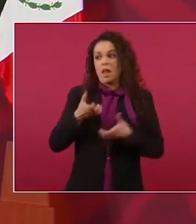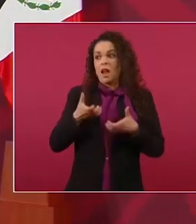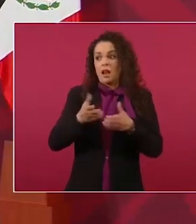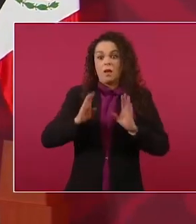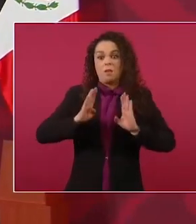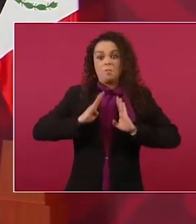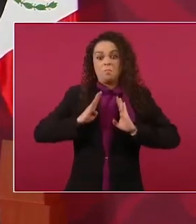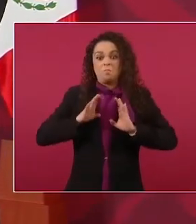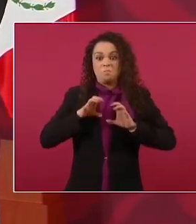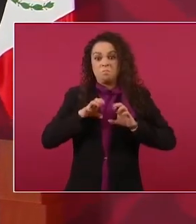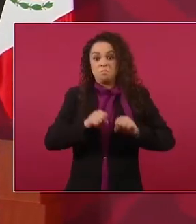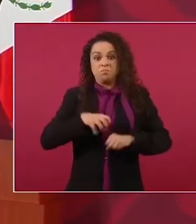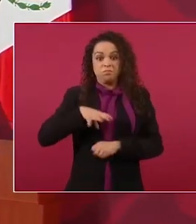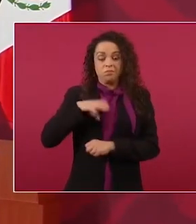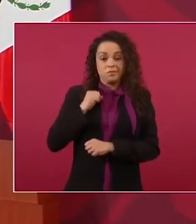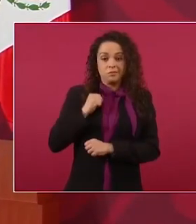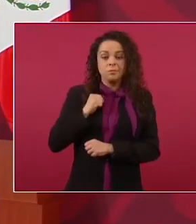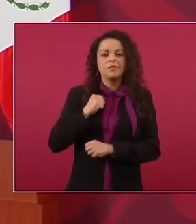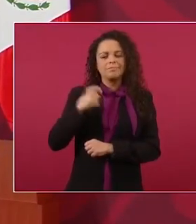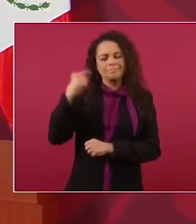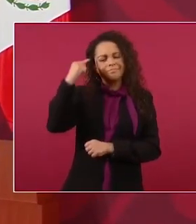lo que se tiene en la cabeza